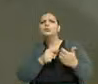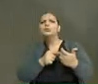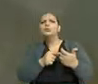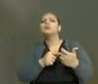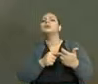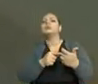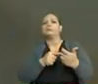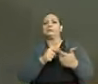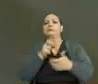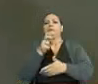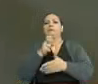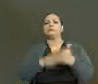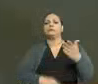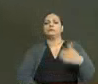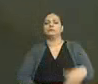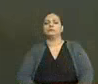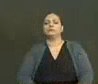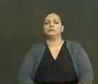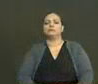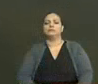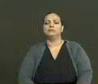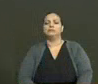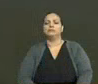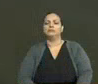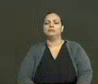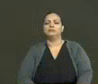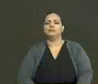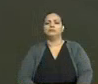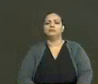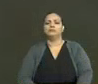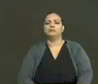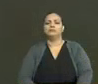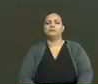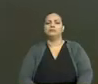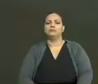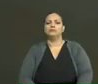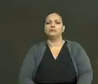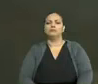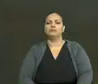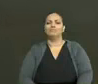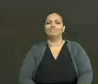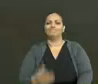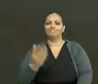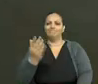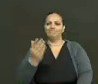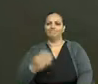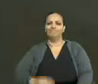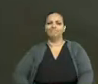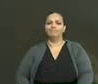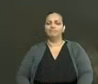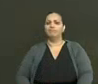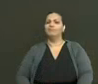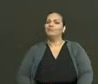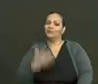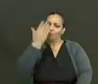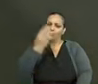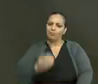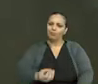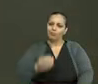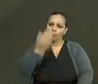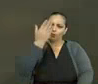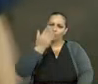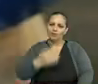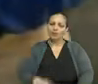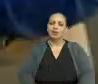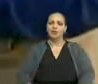para operar el día de hoy. Vamos a saludar al general Luis de Lama. General, muy buenos días, estamos